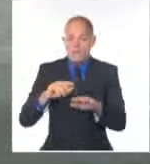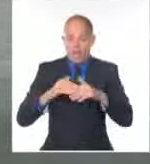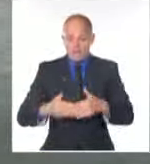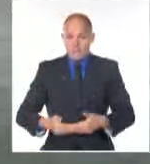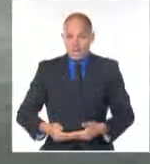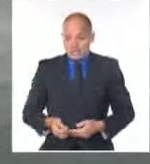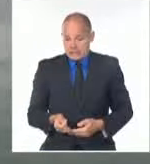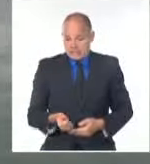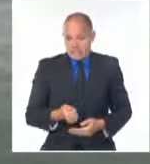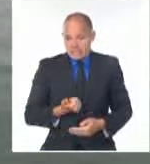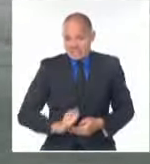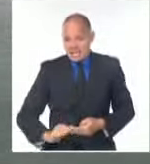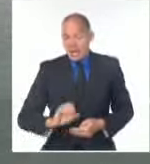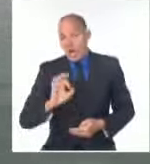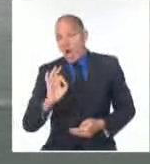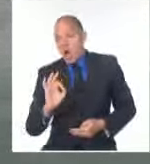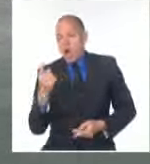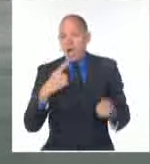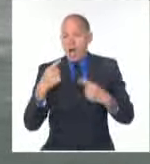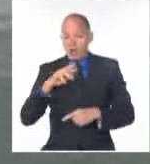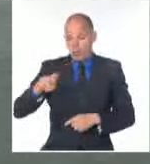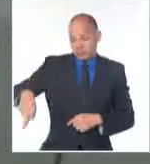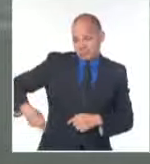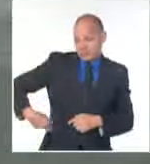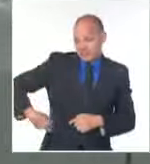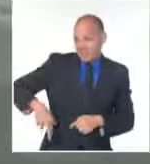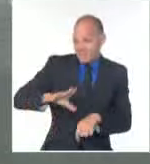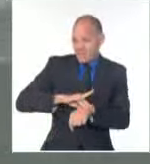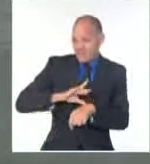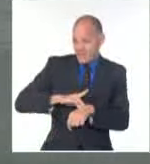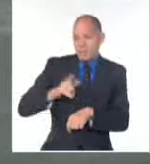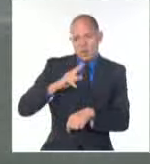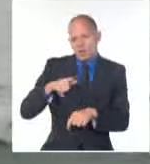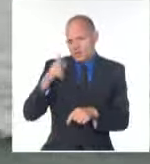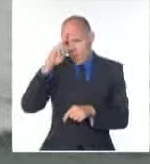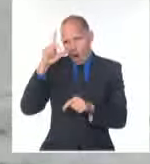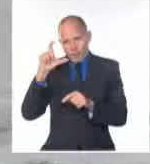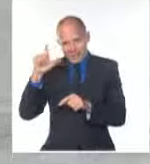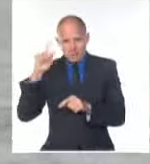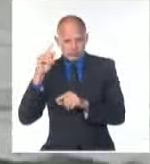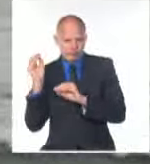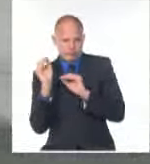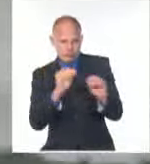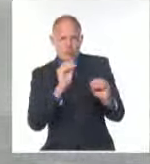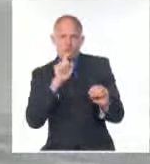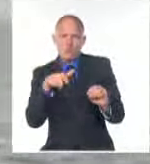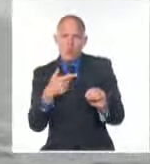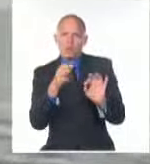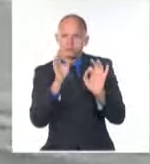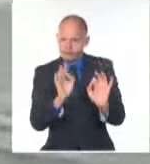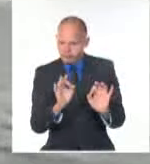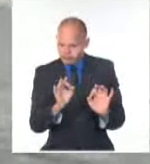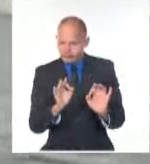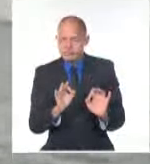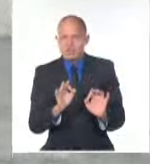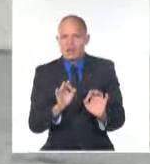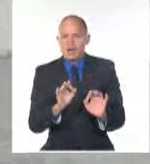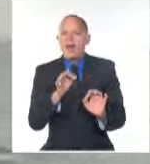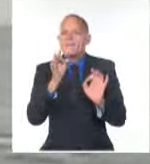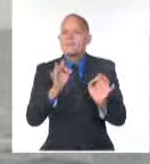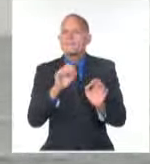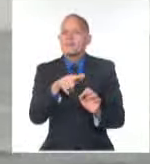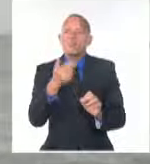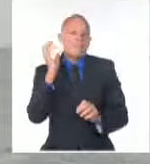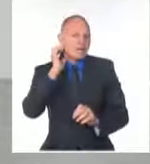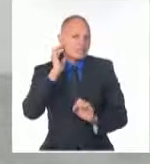pacientes nefrótico fueron trasladados temporalmente hasta el hospital clínico quirúrgico docente Celia Sánchez manduley de la ciudad de